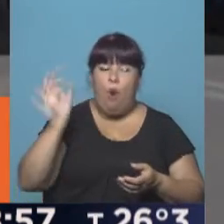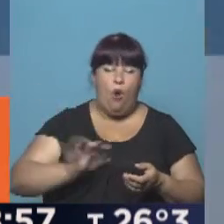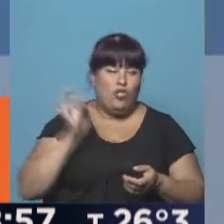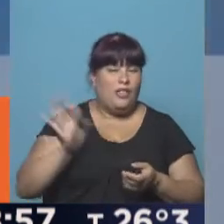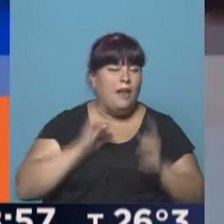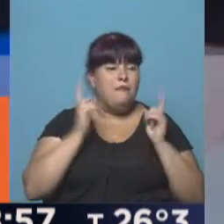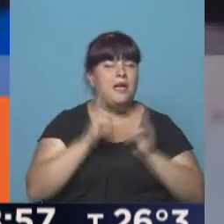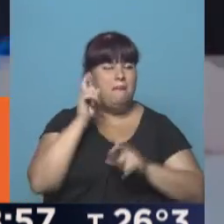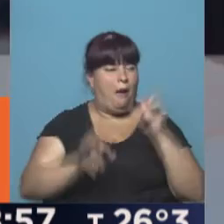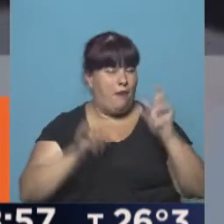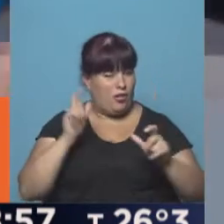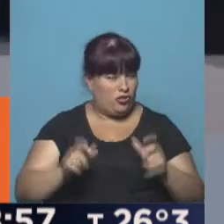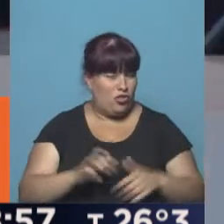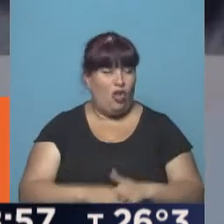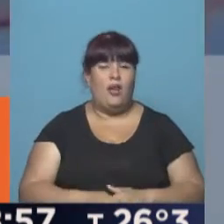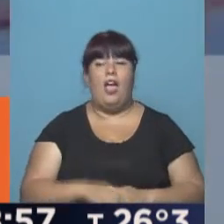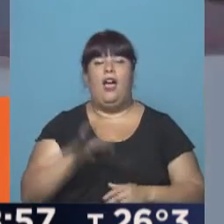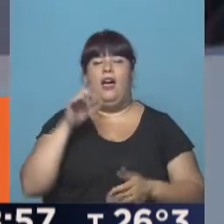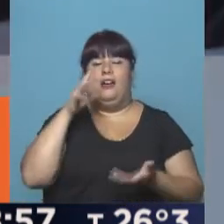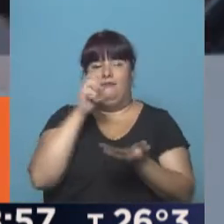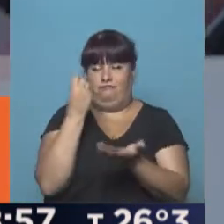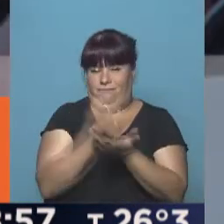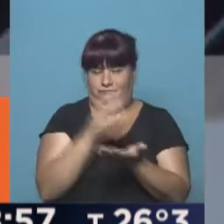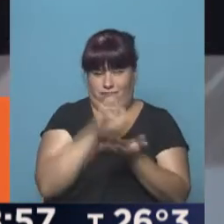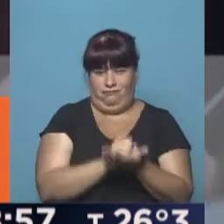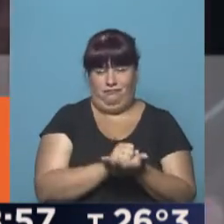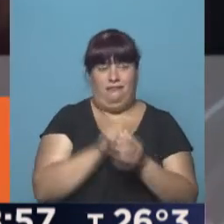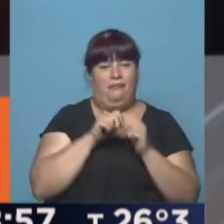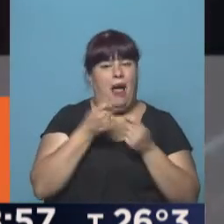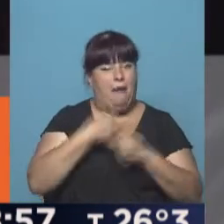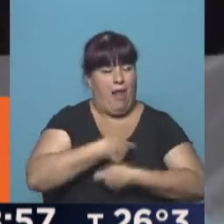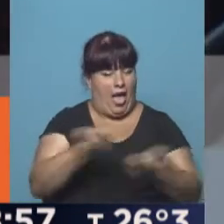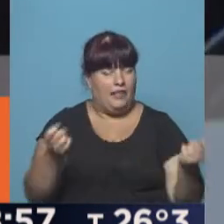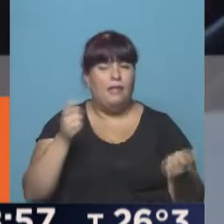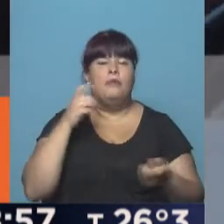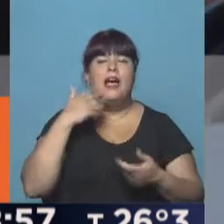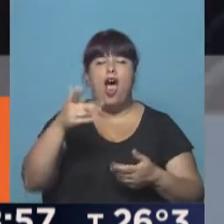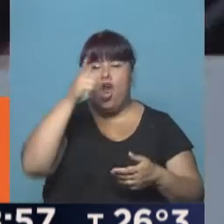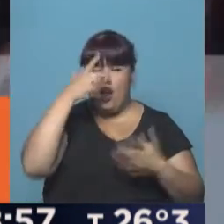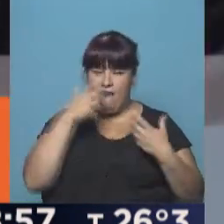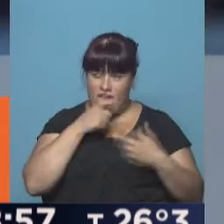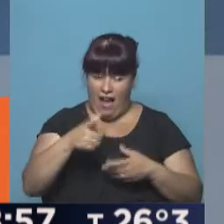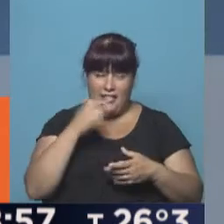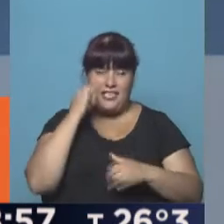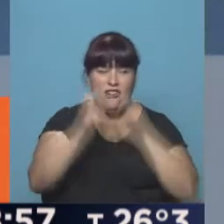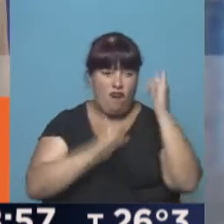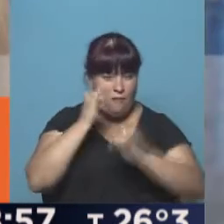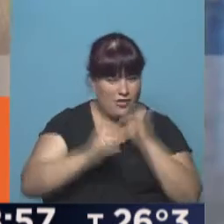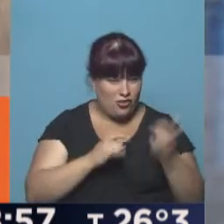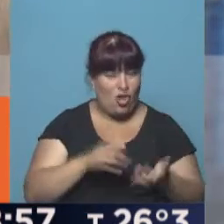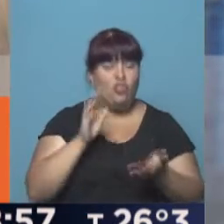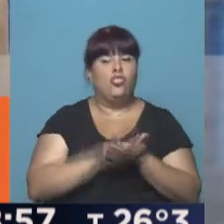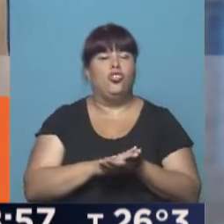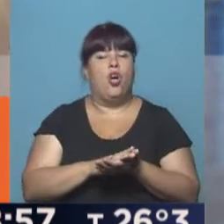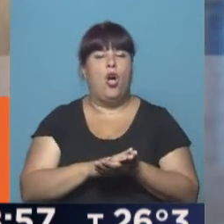las mismas personas las que ocupaban los cargos en la distribución del dinero. ¿Conseguían desde la auditoría fácilmente información